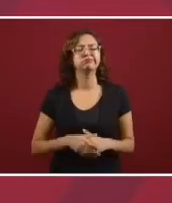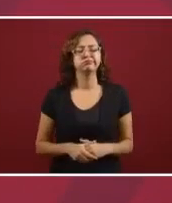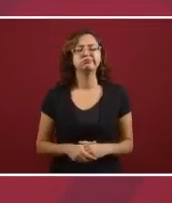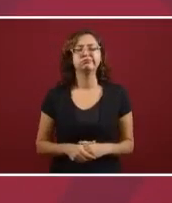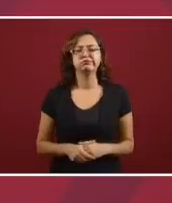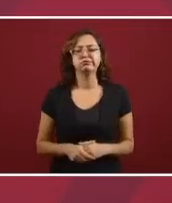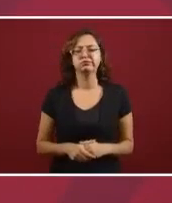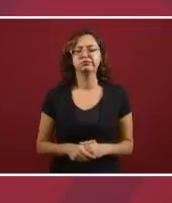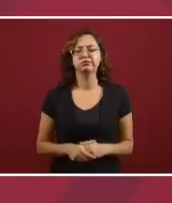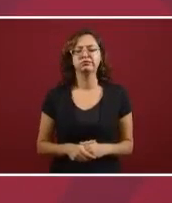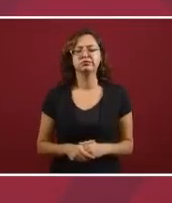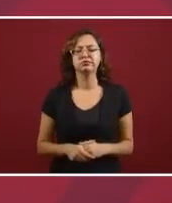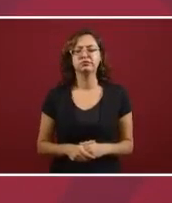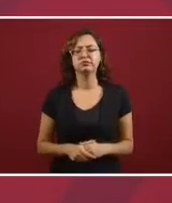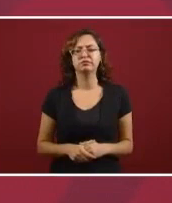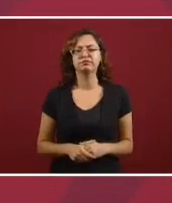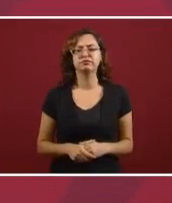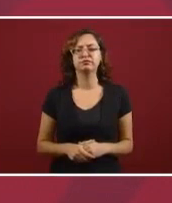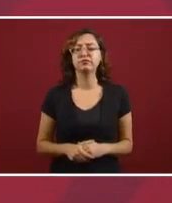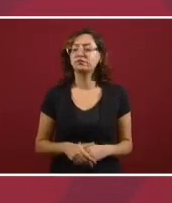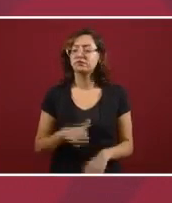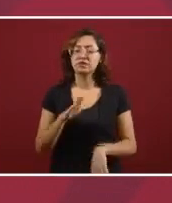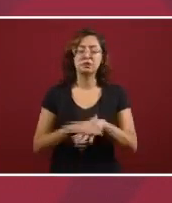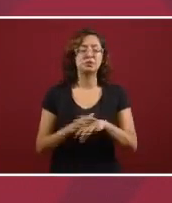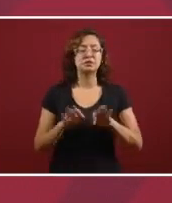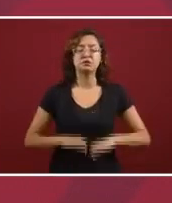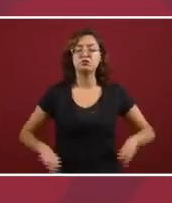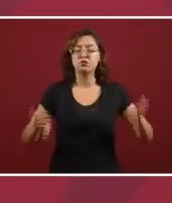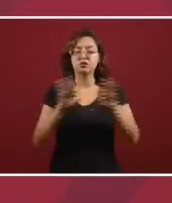El elemento principal a favor